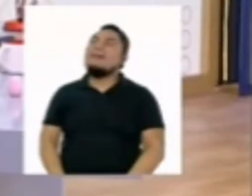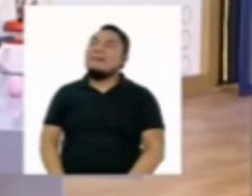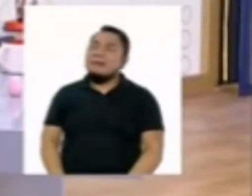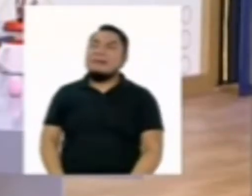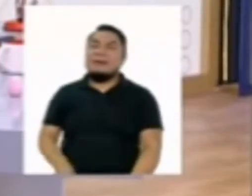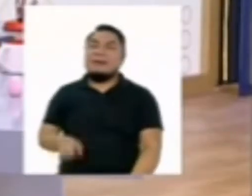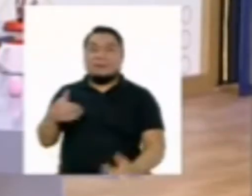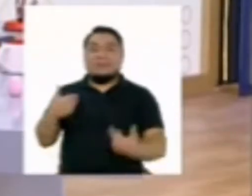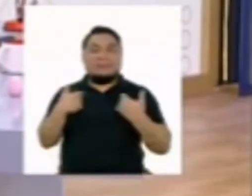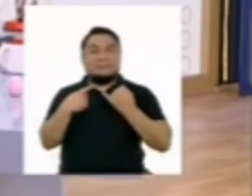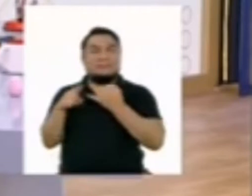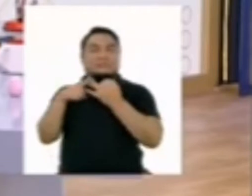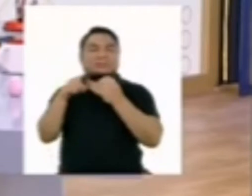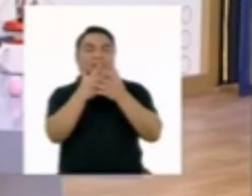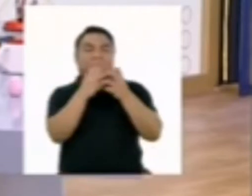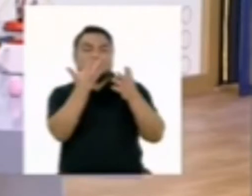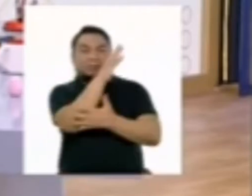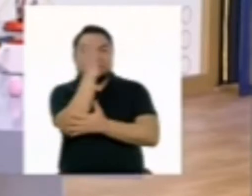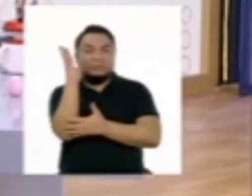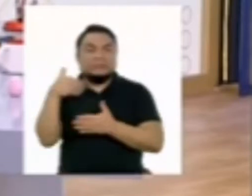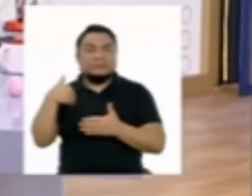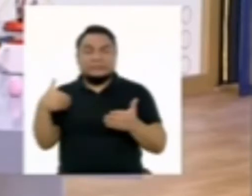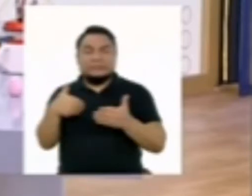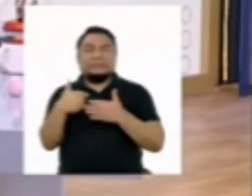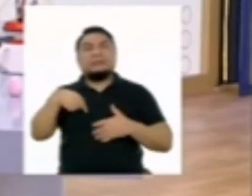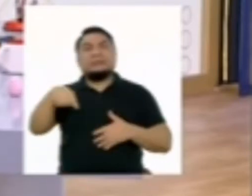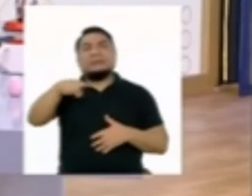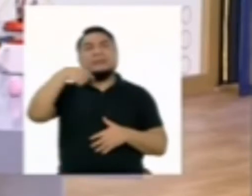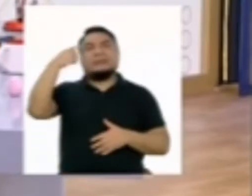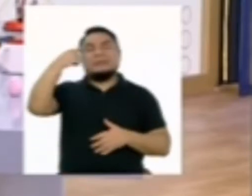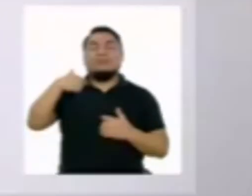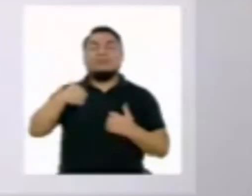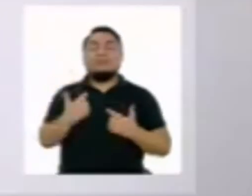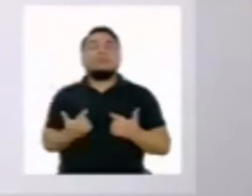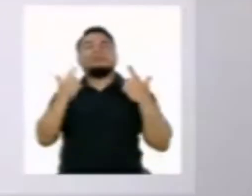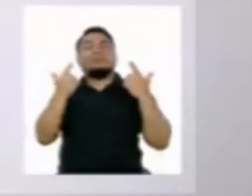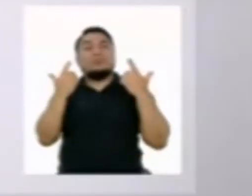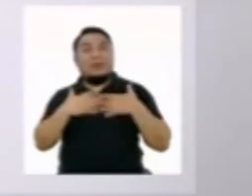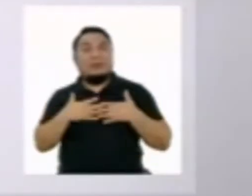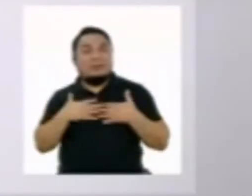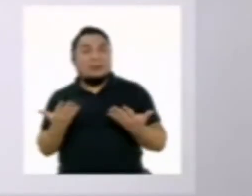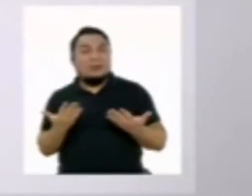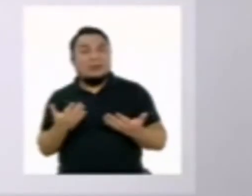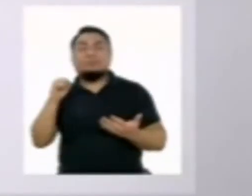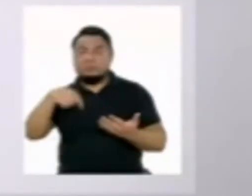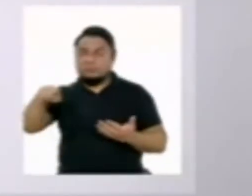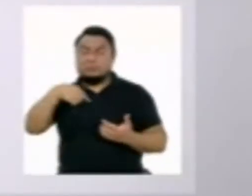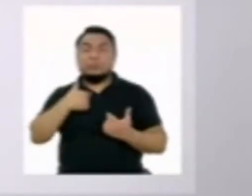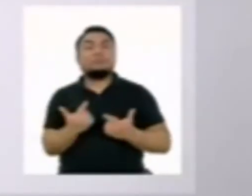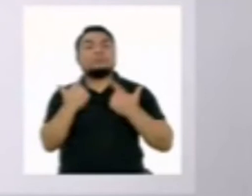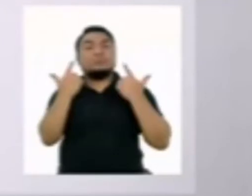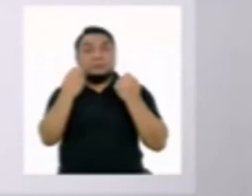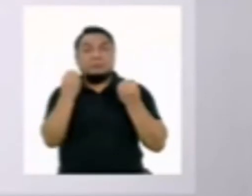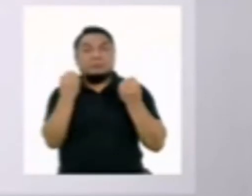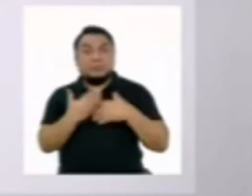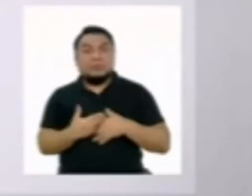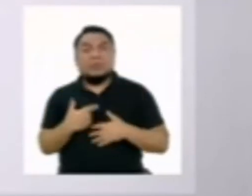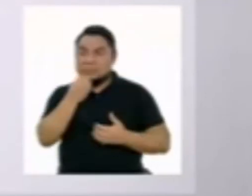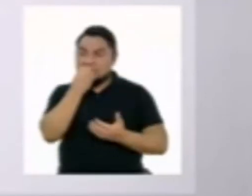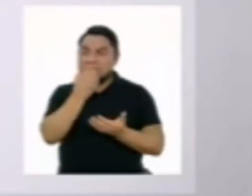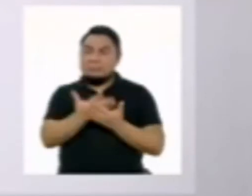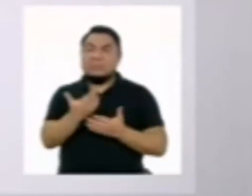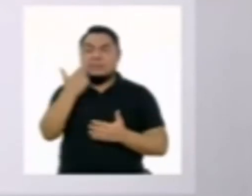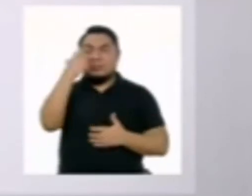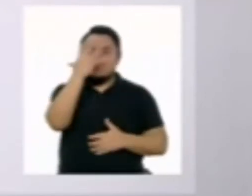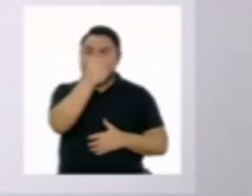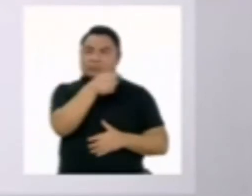tener esta biodiversidad tan cerca me hace pensar en lo afortunada que soy. Lo somos, y no es solo hermosa en sí misma,